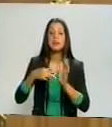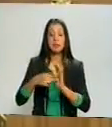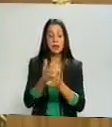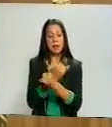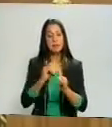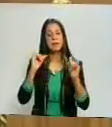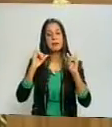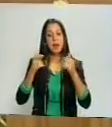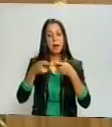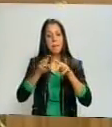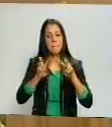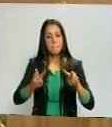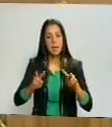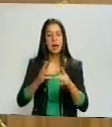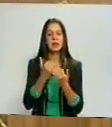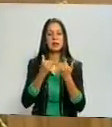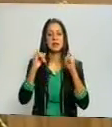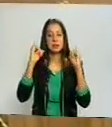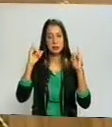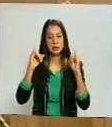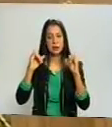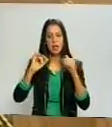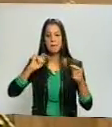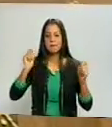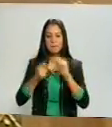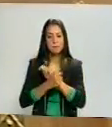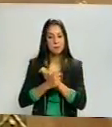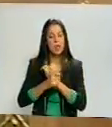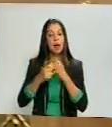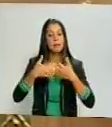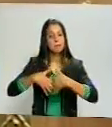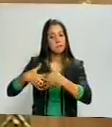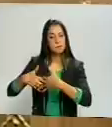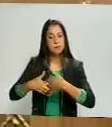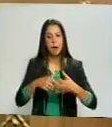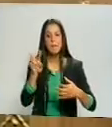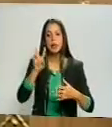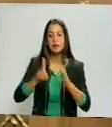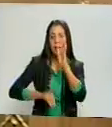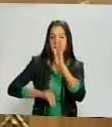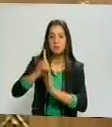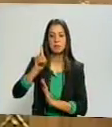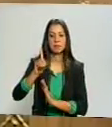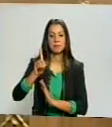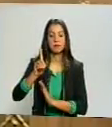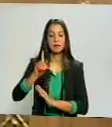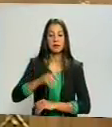la paz, la independencia y la transformación productiva de Venezuela.